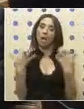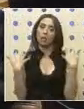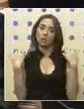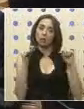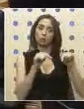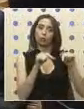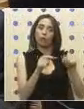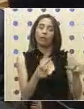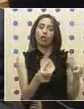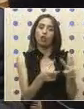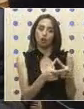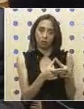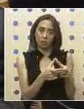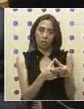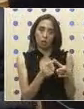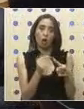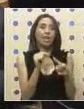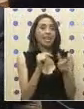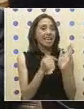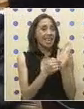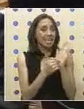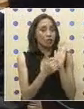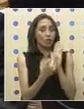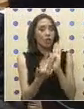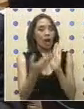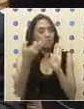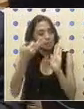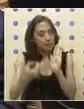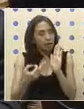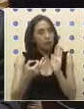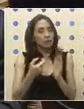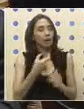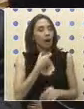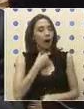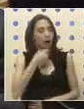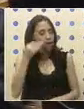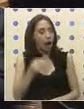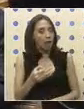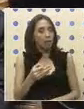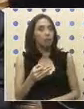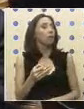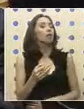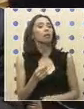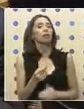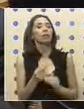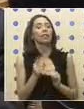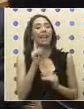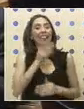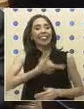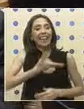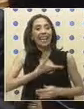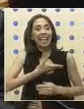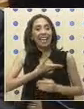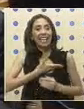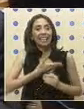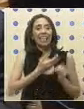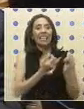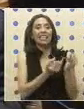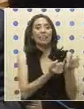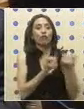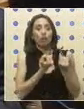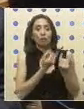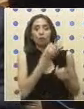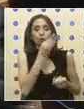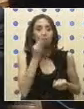una garantía, entrega una certeza, de que la disposición de información que pueda tener este carácter,